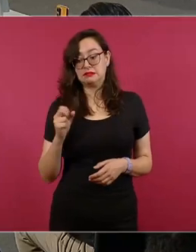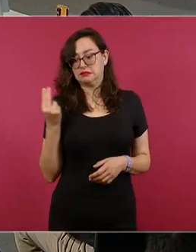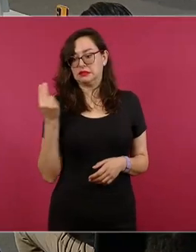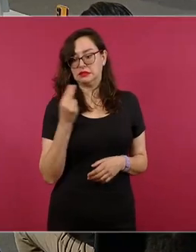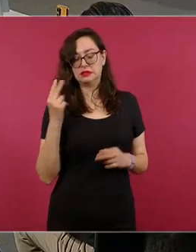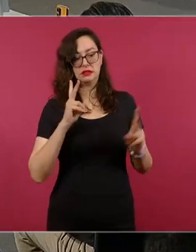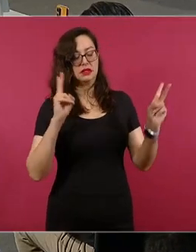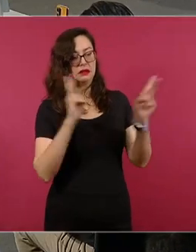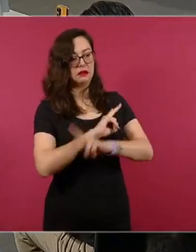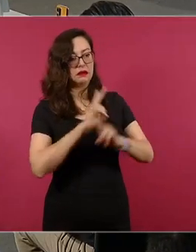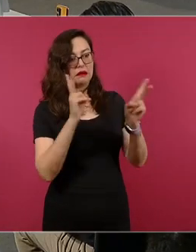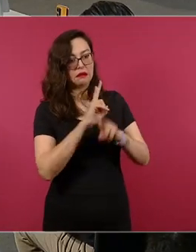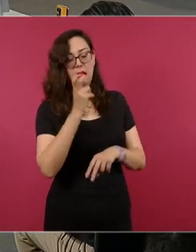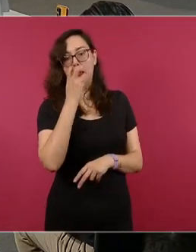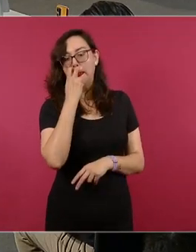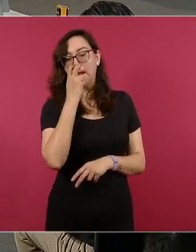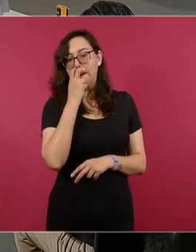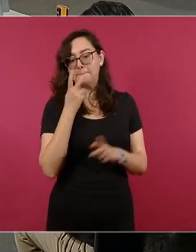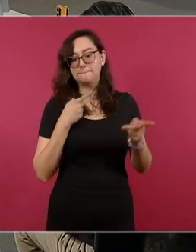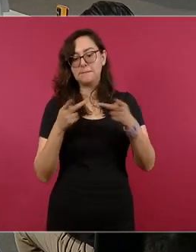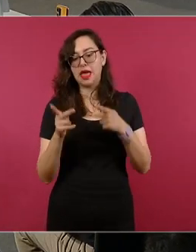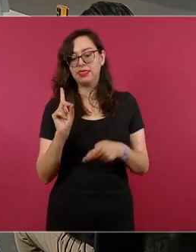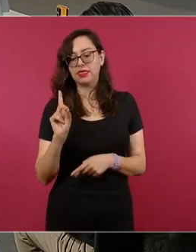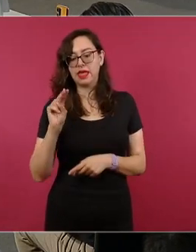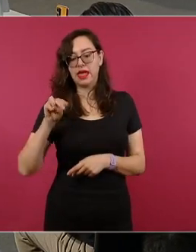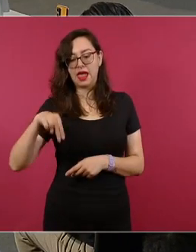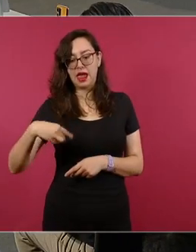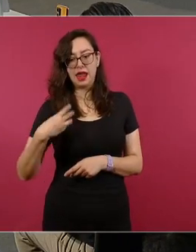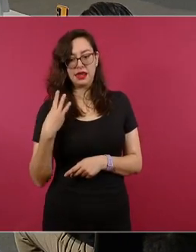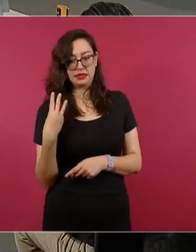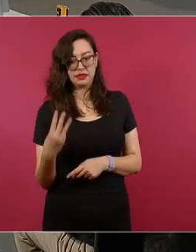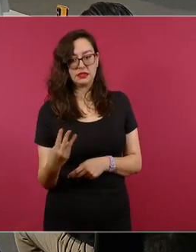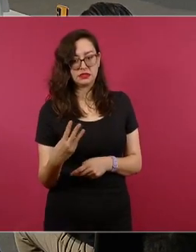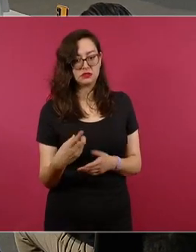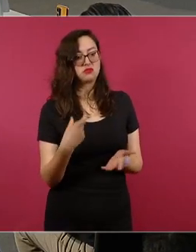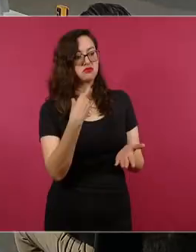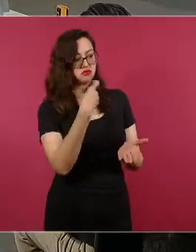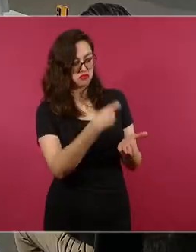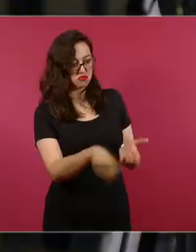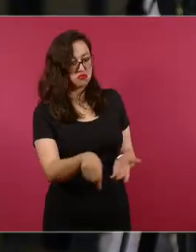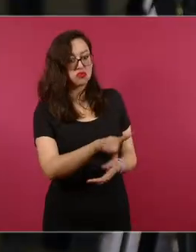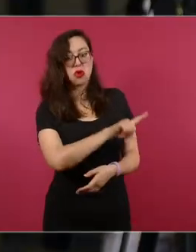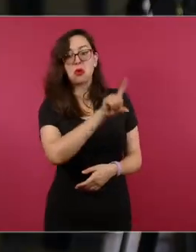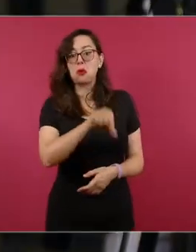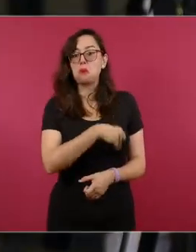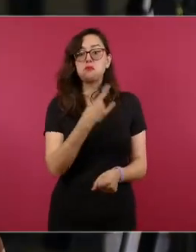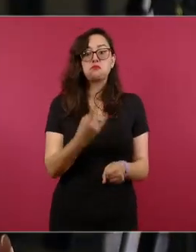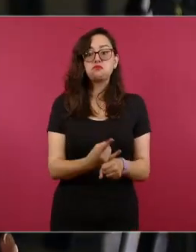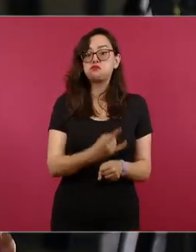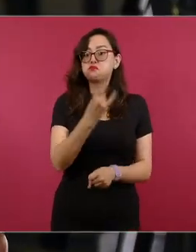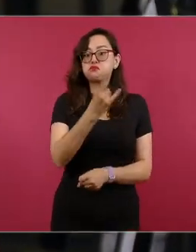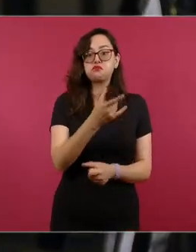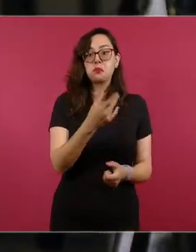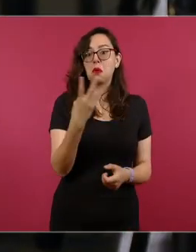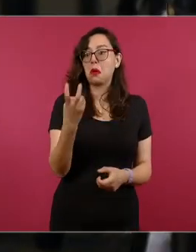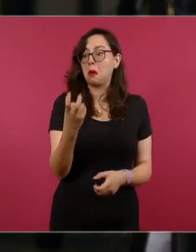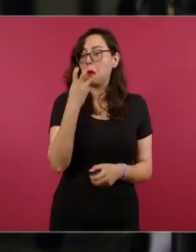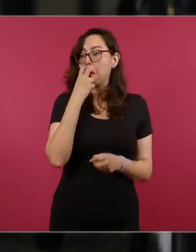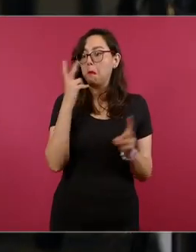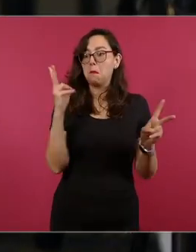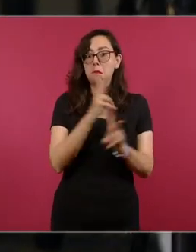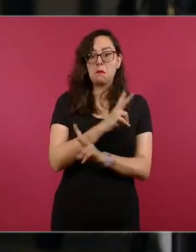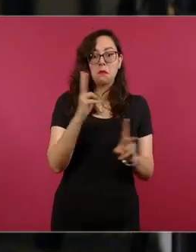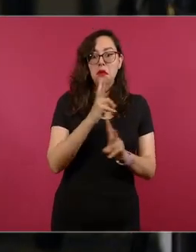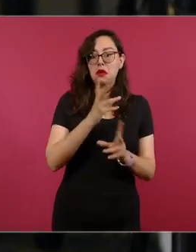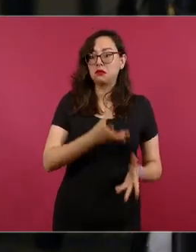Ejército, que finalmente no pudo cumplirlo. Este informe está presentado en la